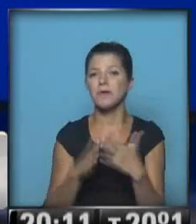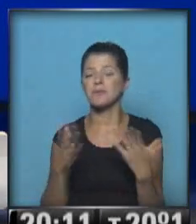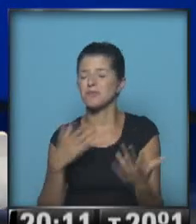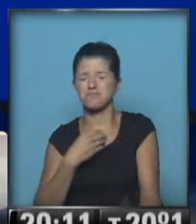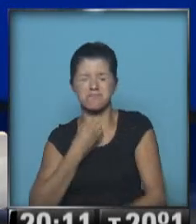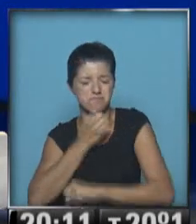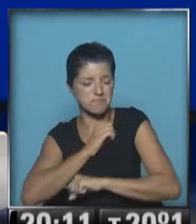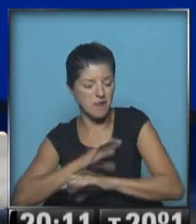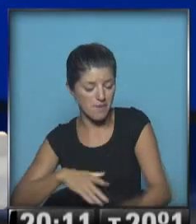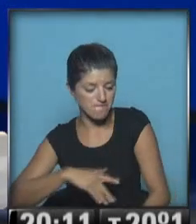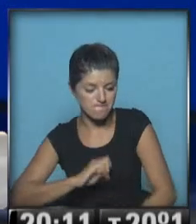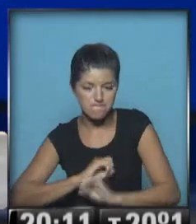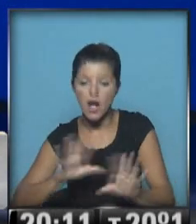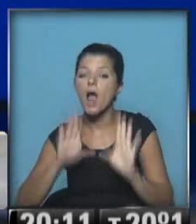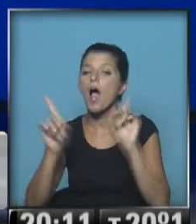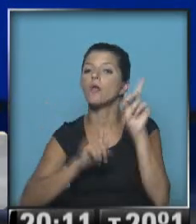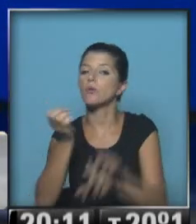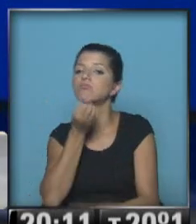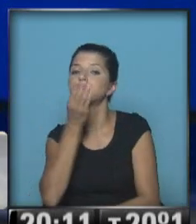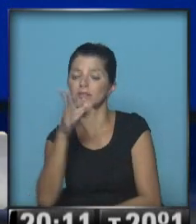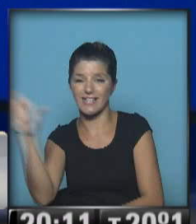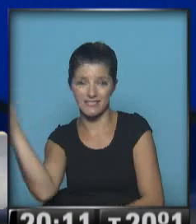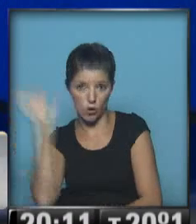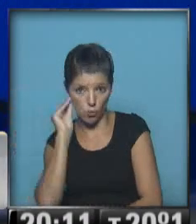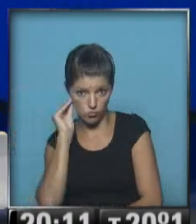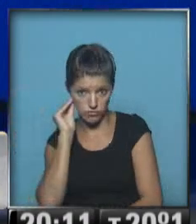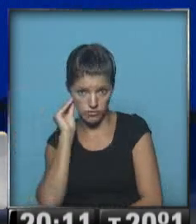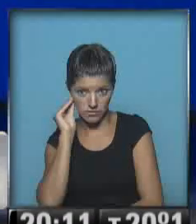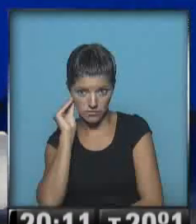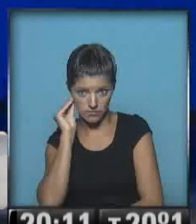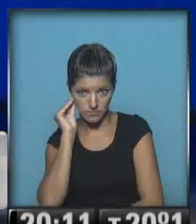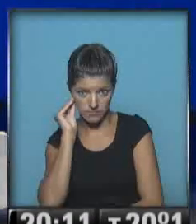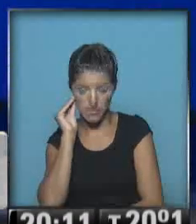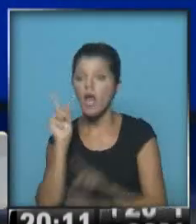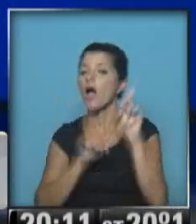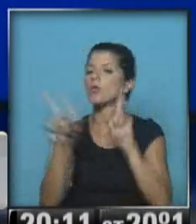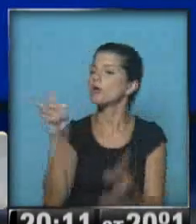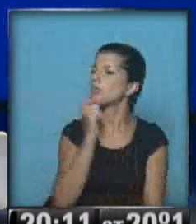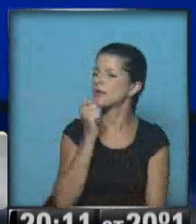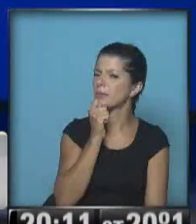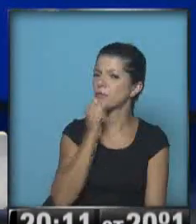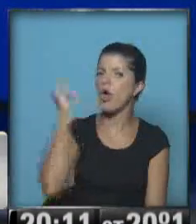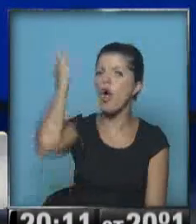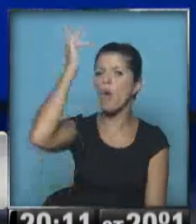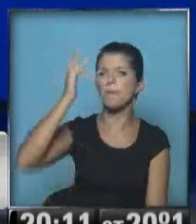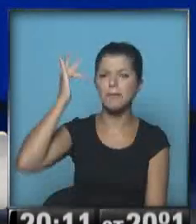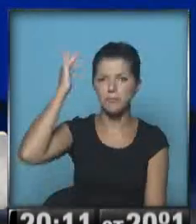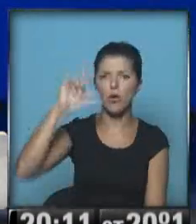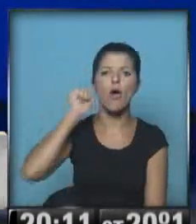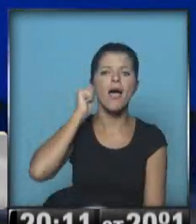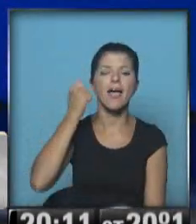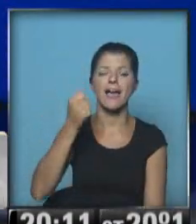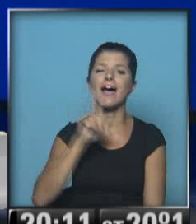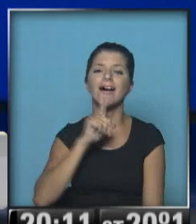vergüenza algunas declaraciones que se escuchan ahí algunas por ejemplo el obispo gatin noni que es un